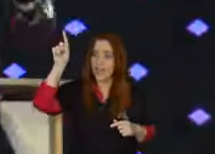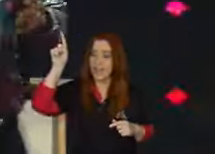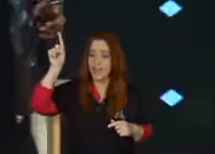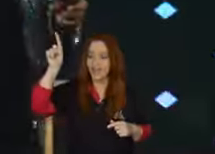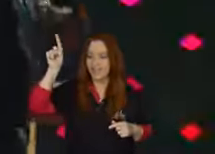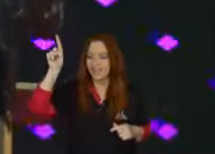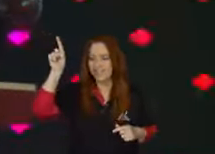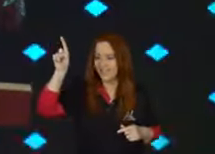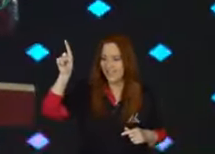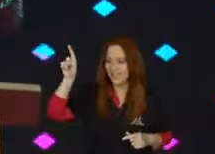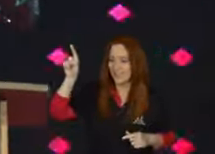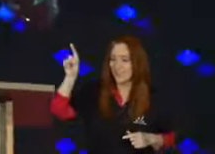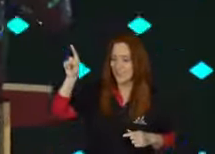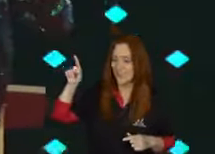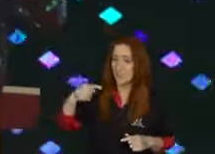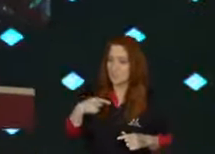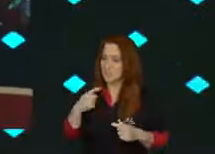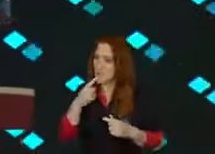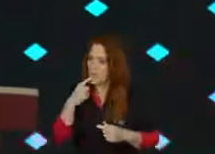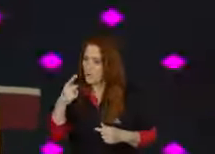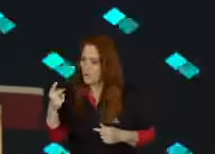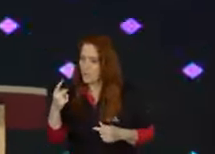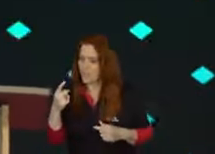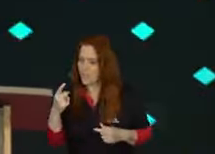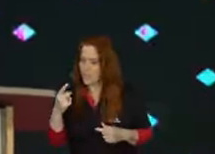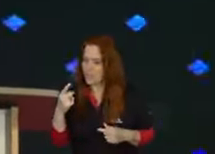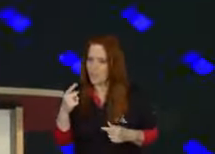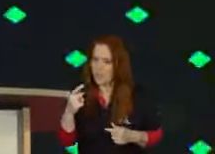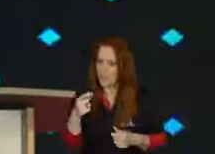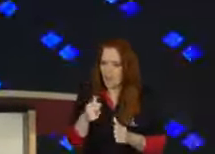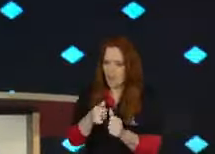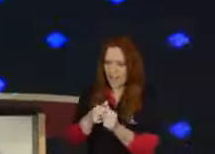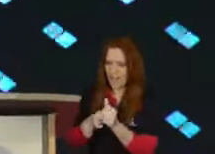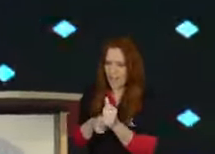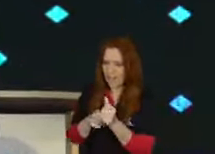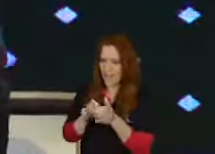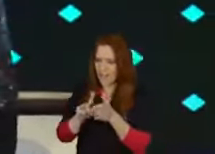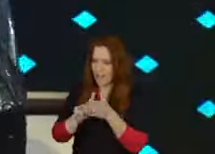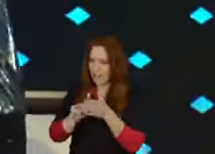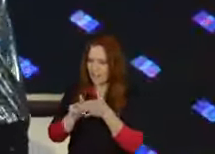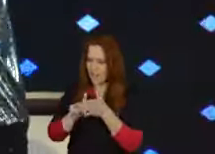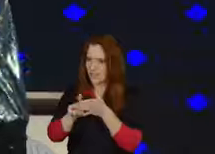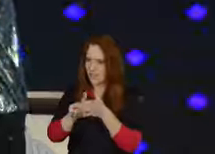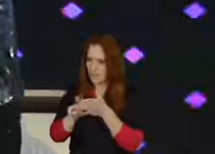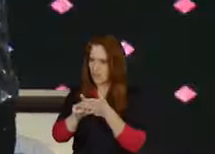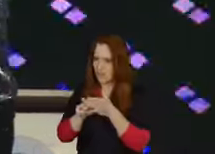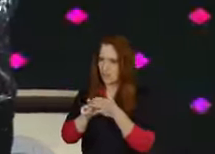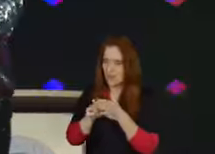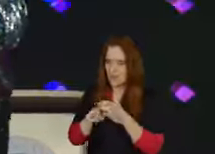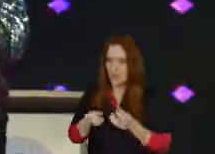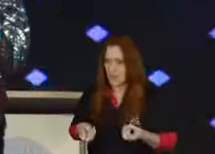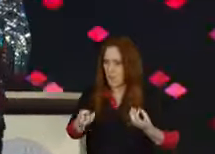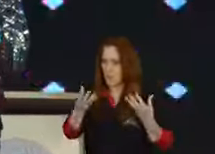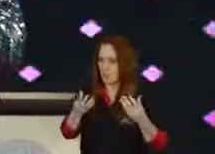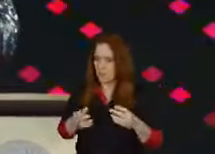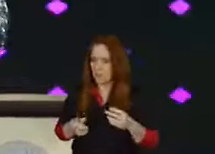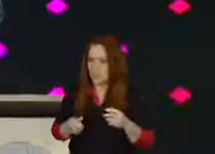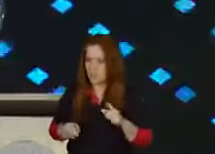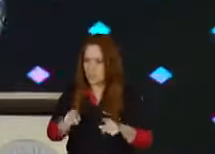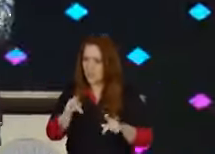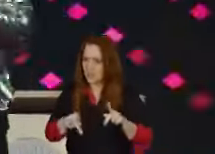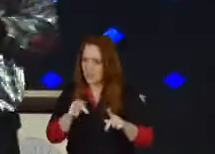él. Lo digo a cada segundo. Muchos me han fallado. Muchos me han fallado. Pero su amor